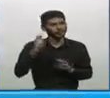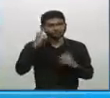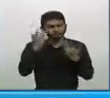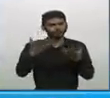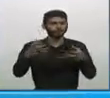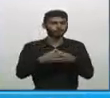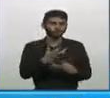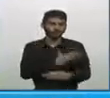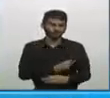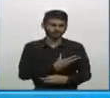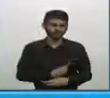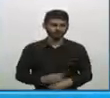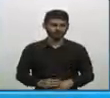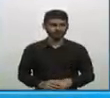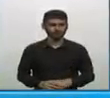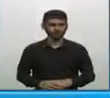y